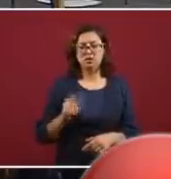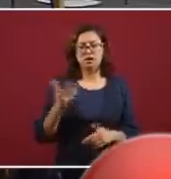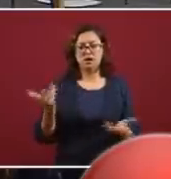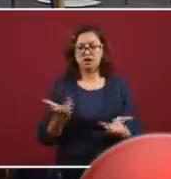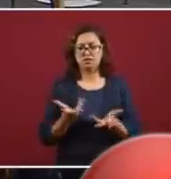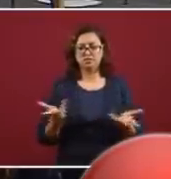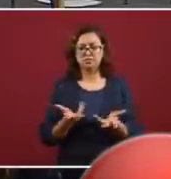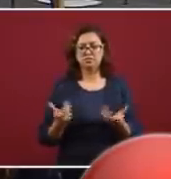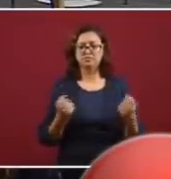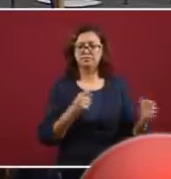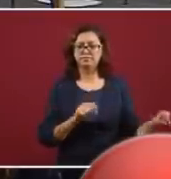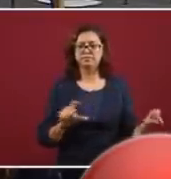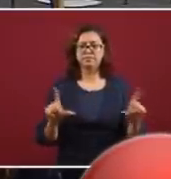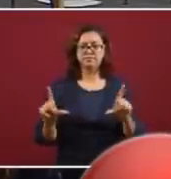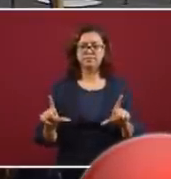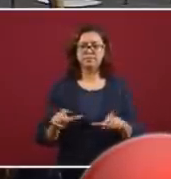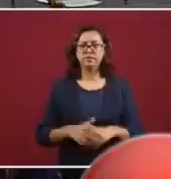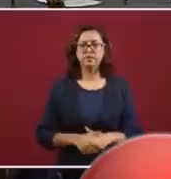Adelante, por favor.